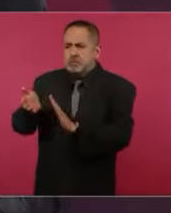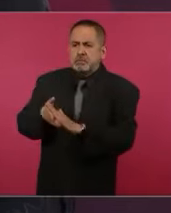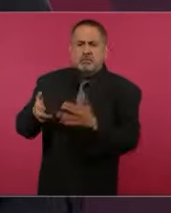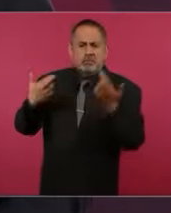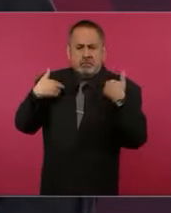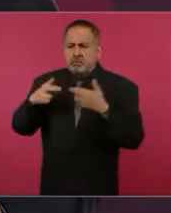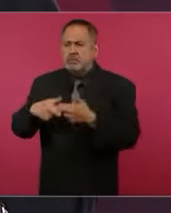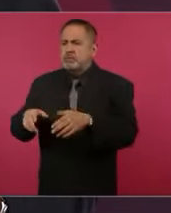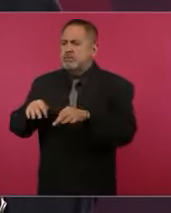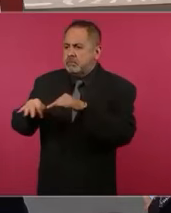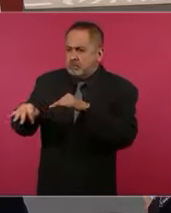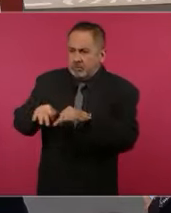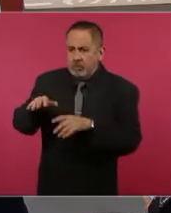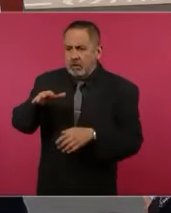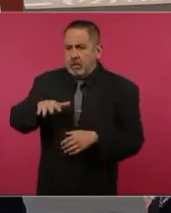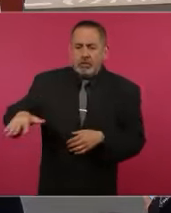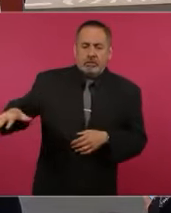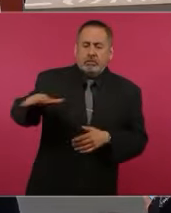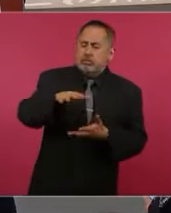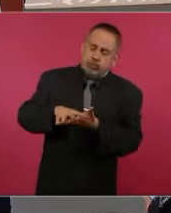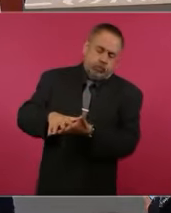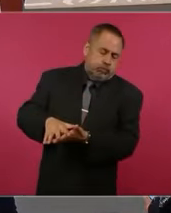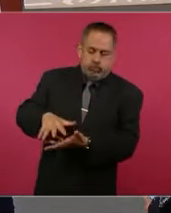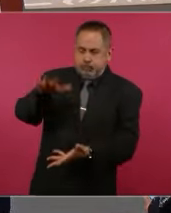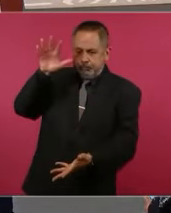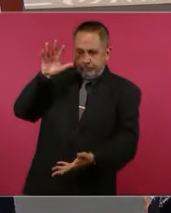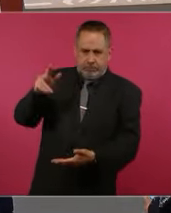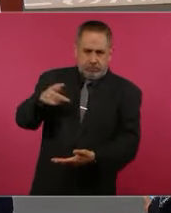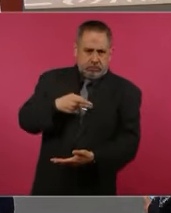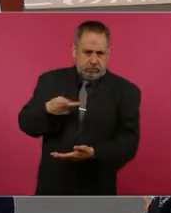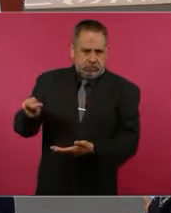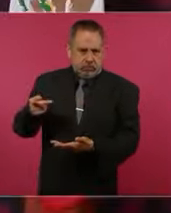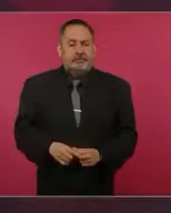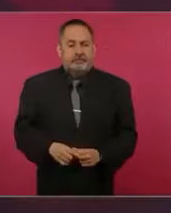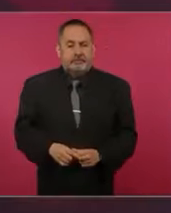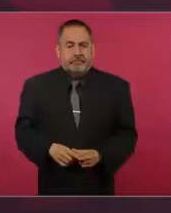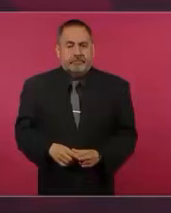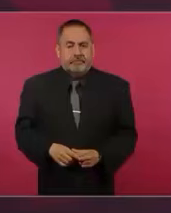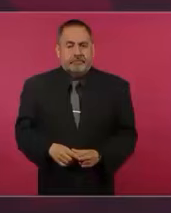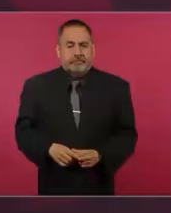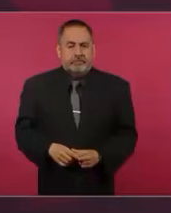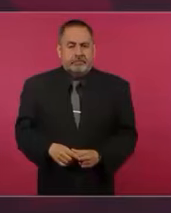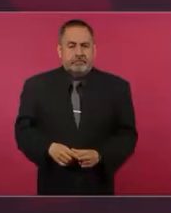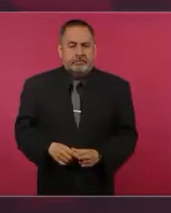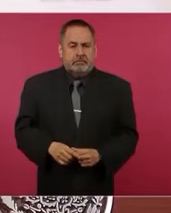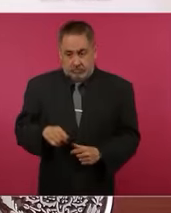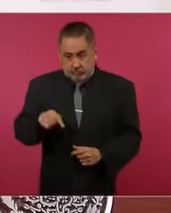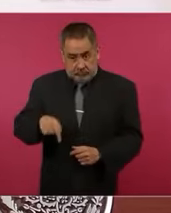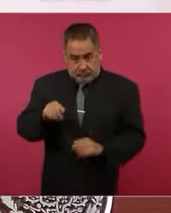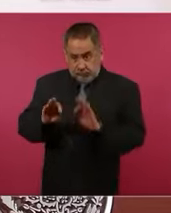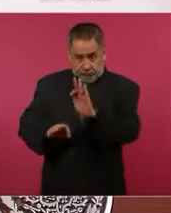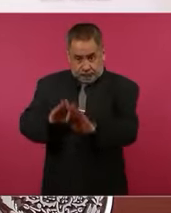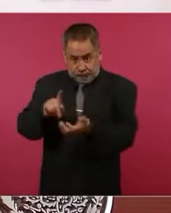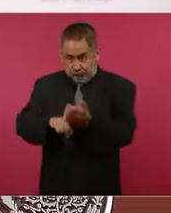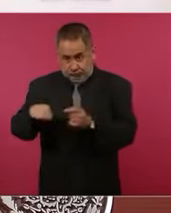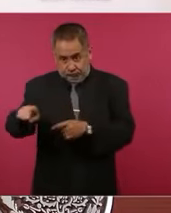maestros y la mayoría de la gente? Bueno, ¿y ustedes? Sí les apapachamos nosotros, ¿no?